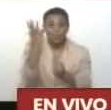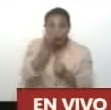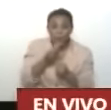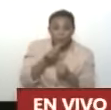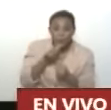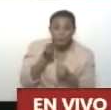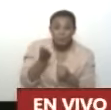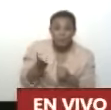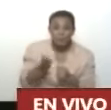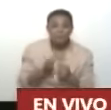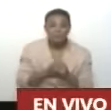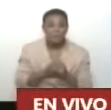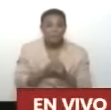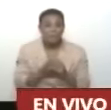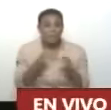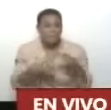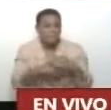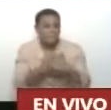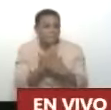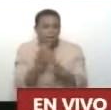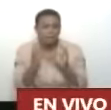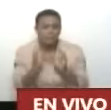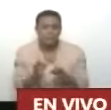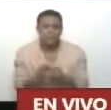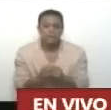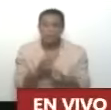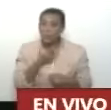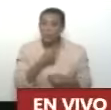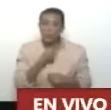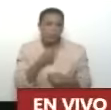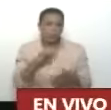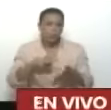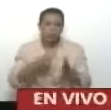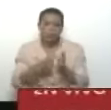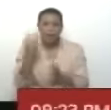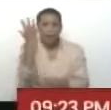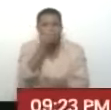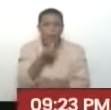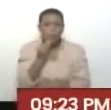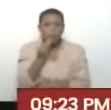juventud más temprana. A mí no me gusta el concepto adolescente.